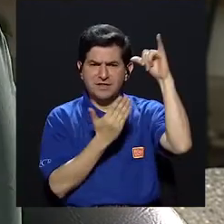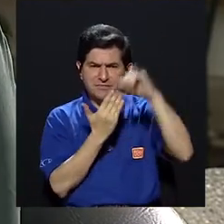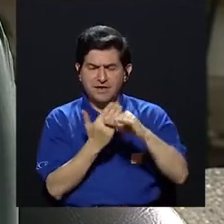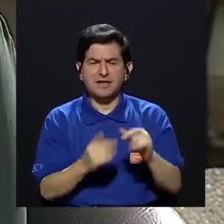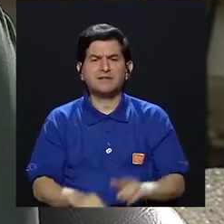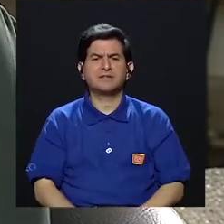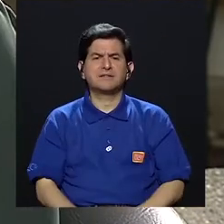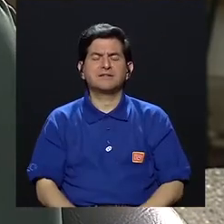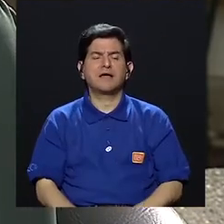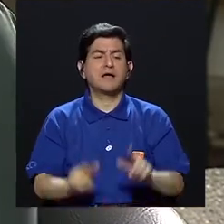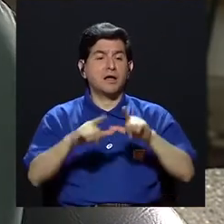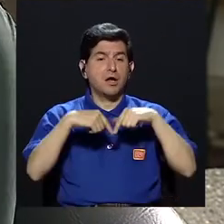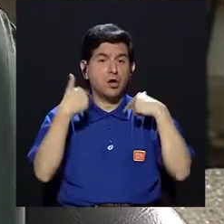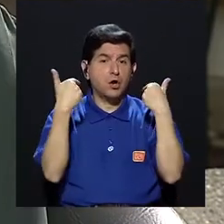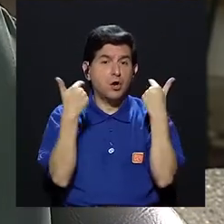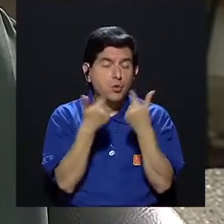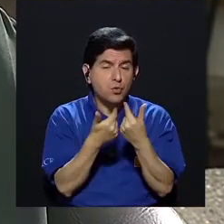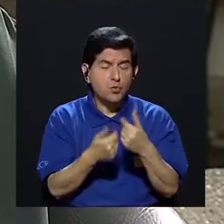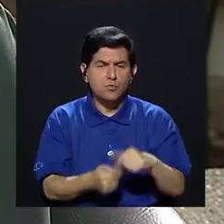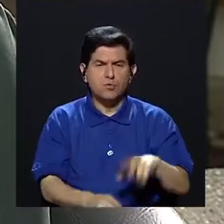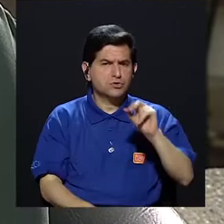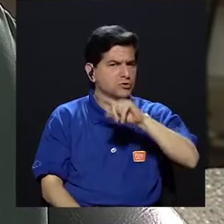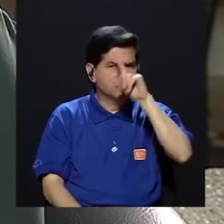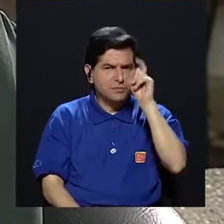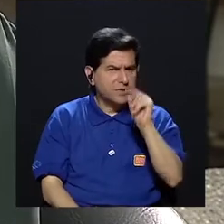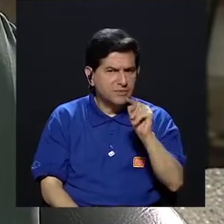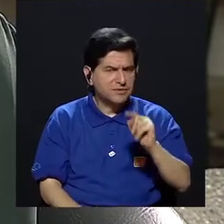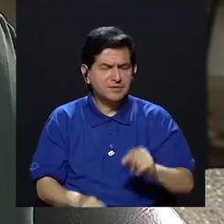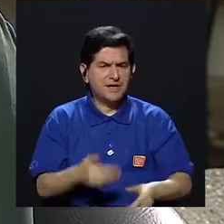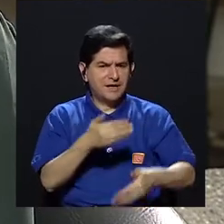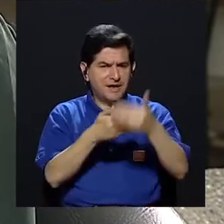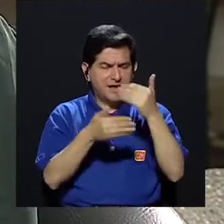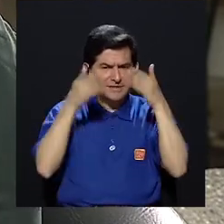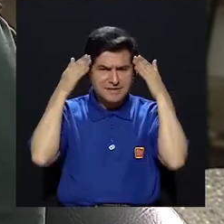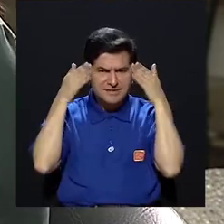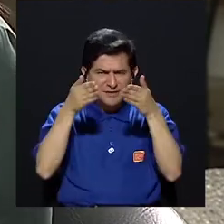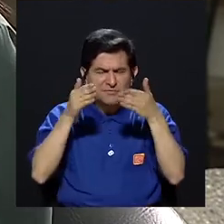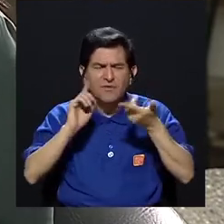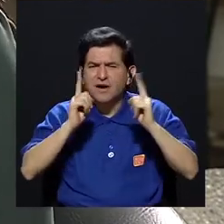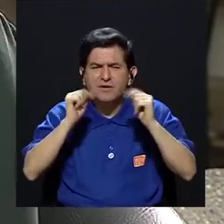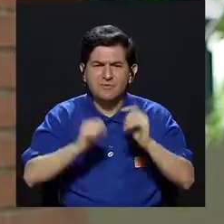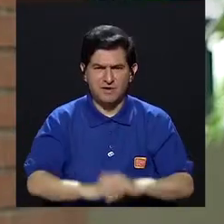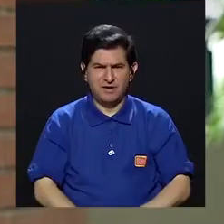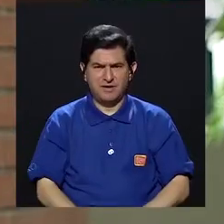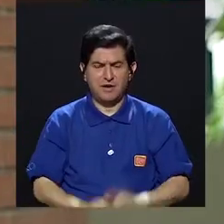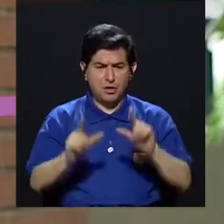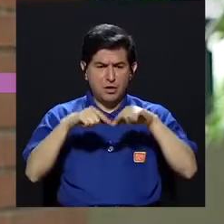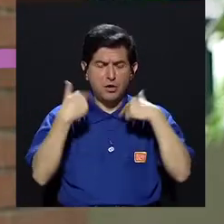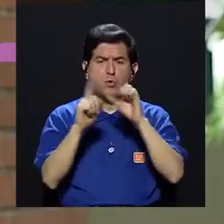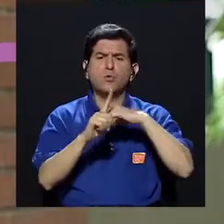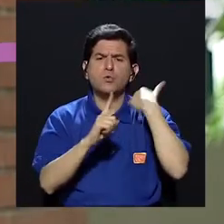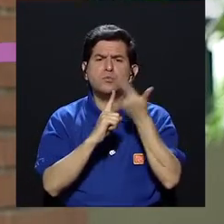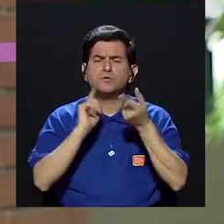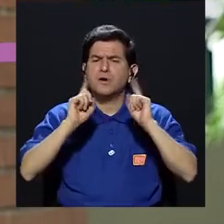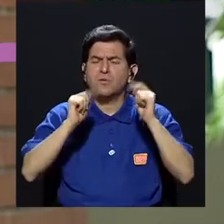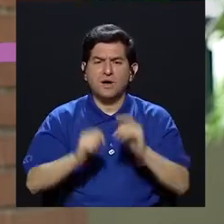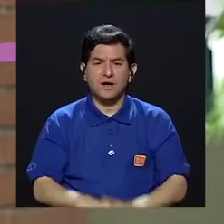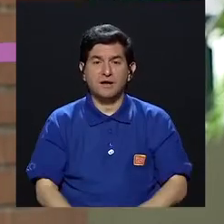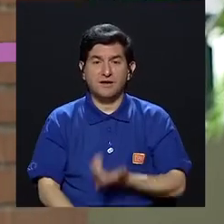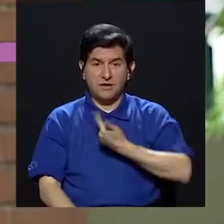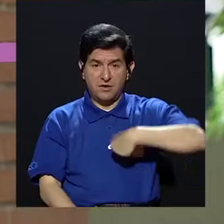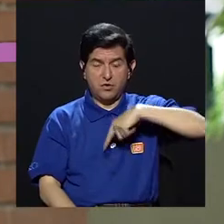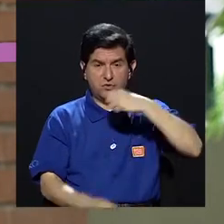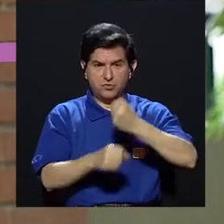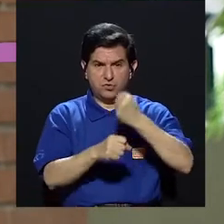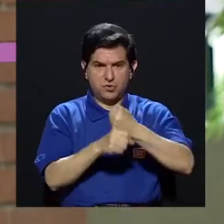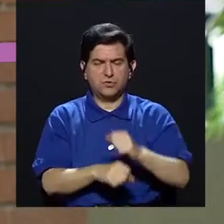¿a qué grupos, no hemos consultado esto, a qué grupos están dirigidos ustedes? ¿A qué grupos sociales? Sí,